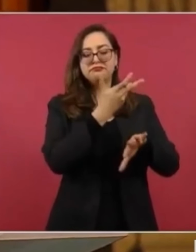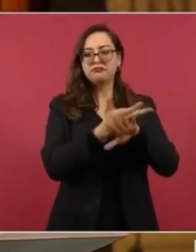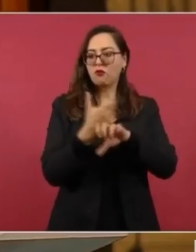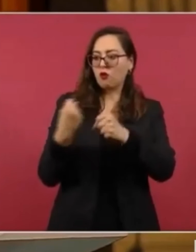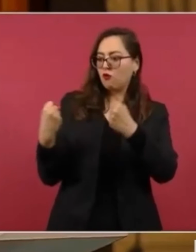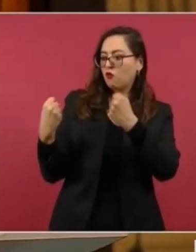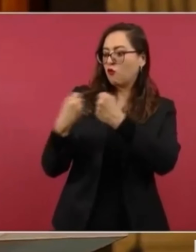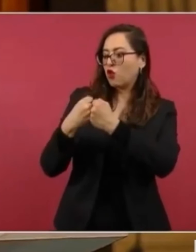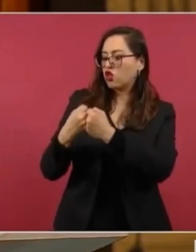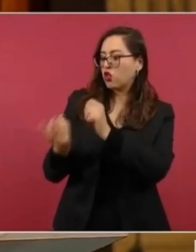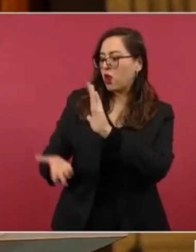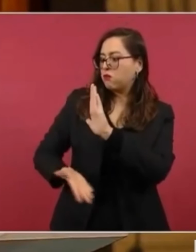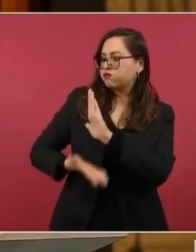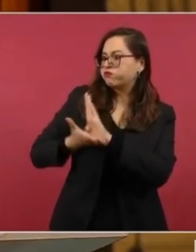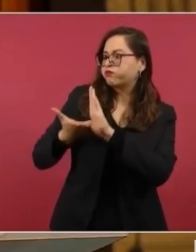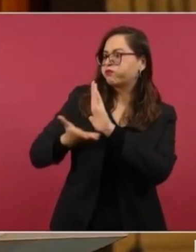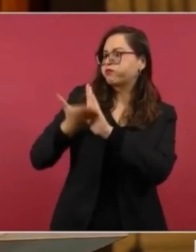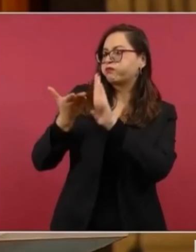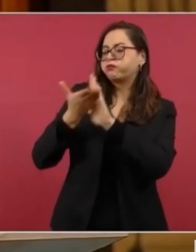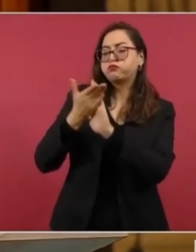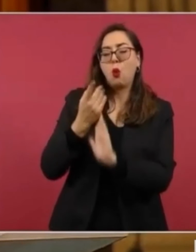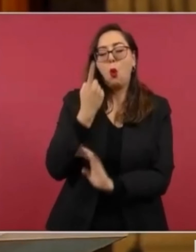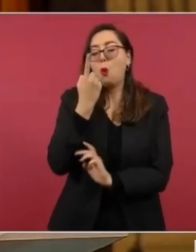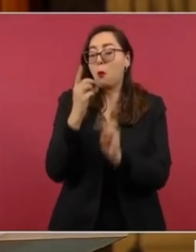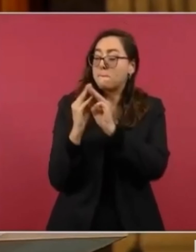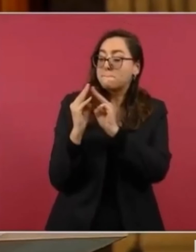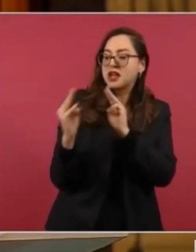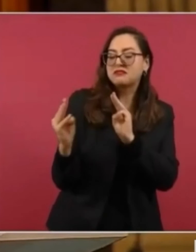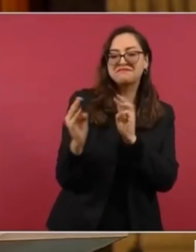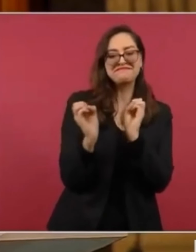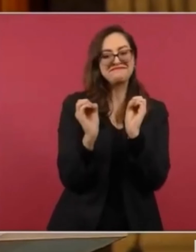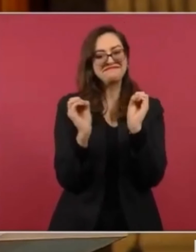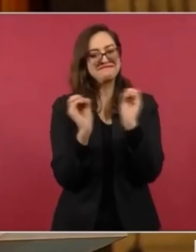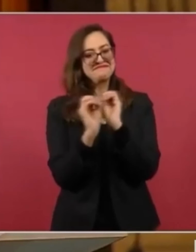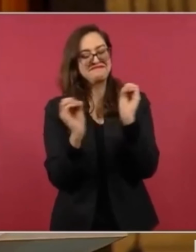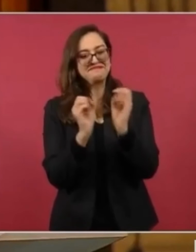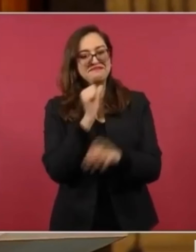ha construido ni un metro de muro,